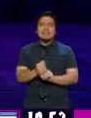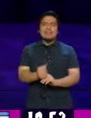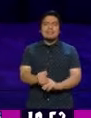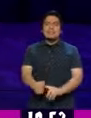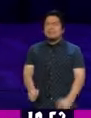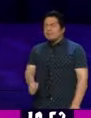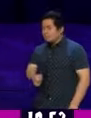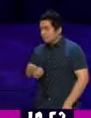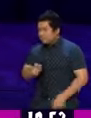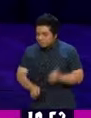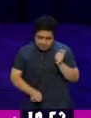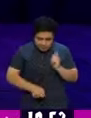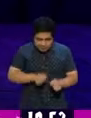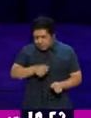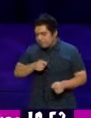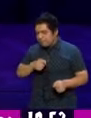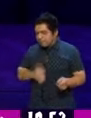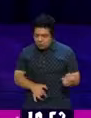tienes.